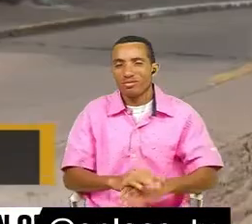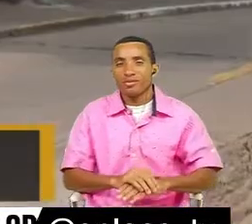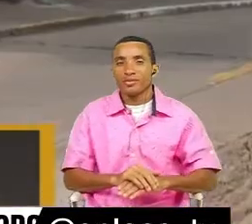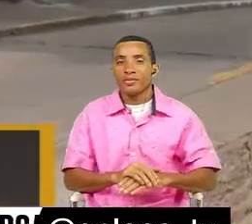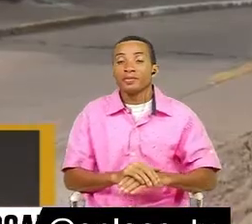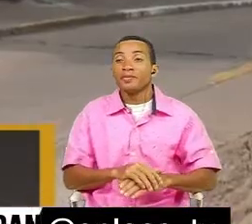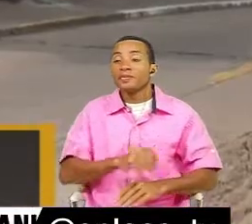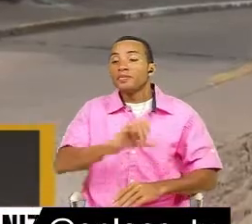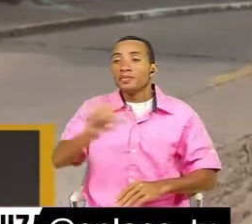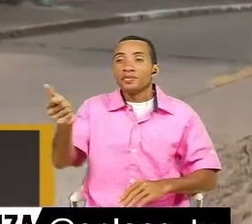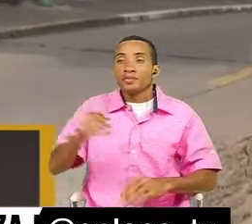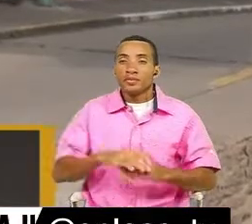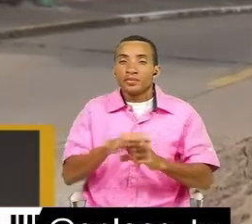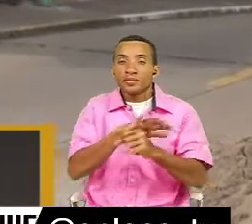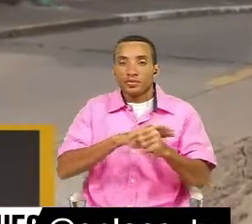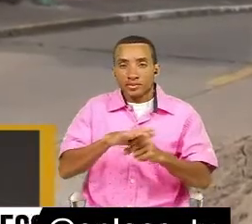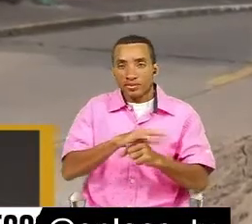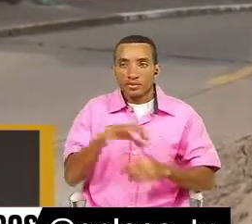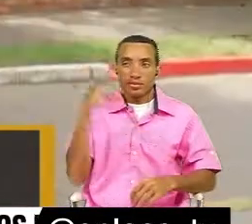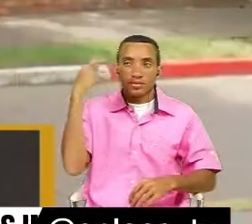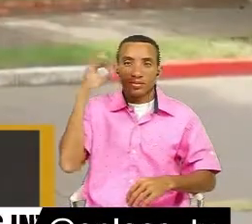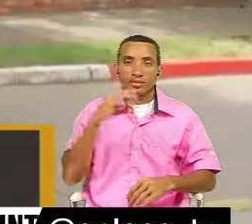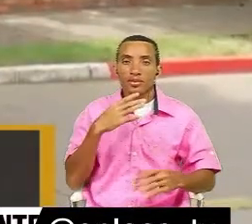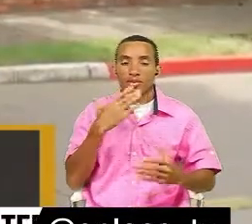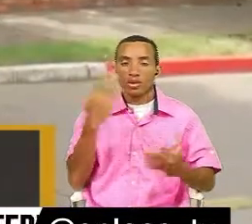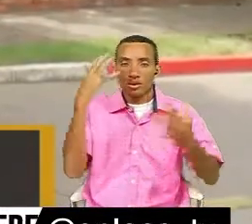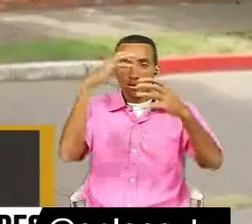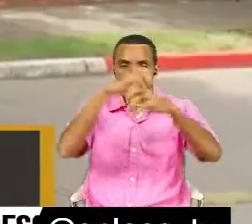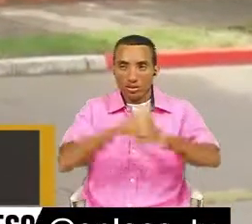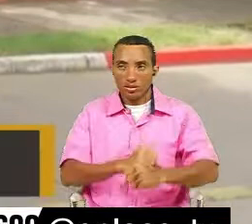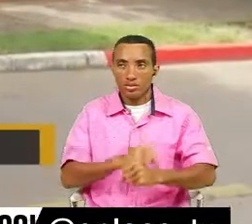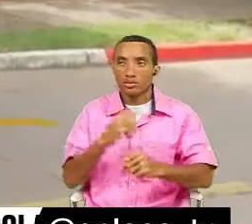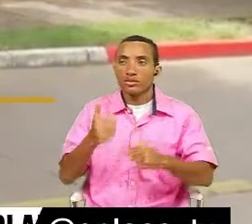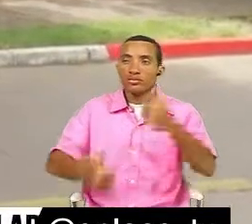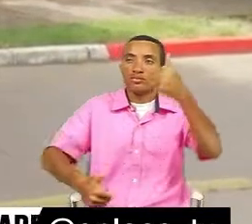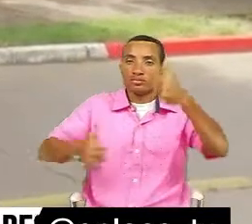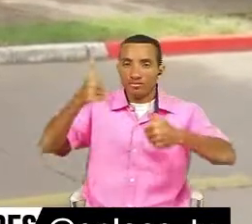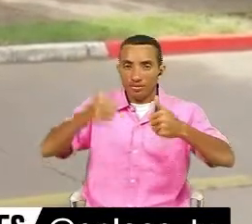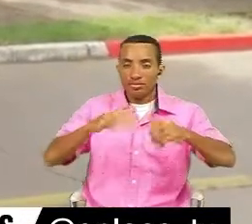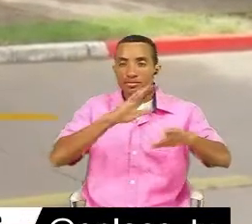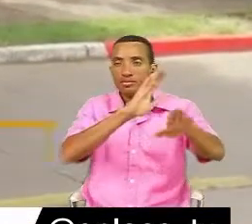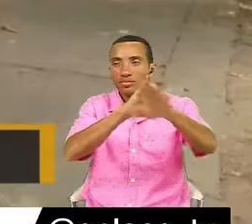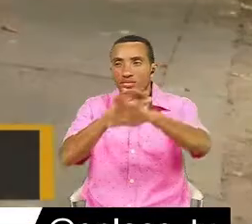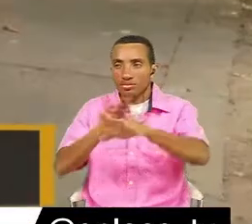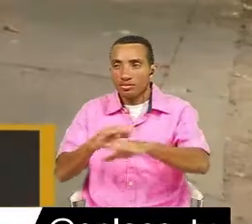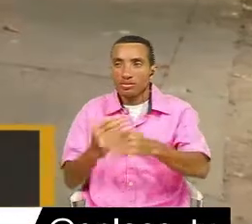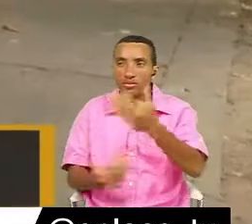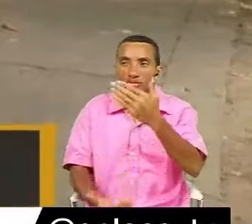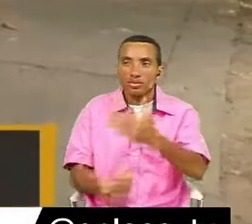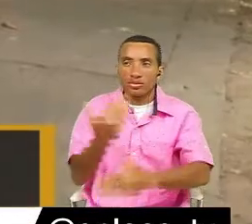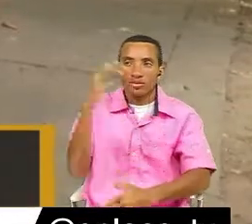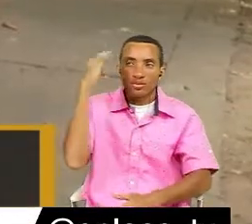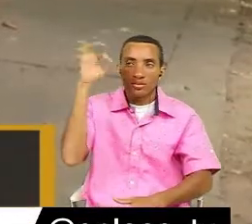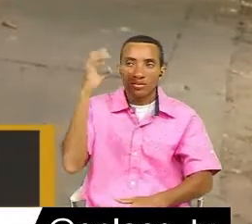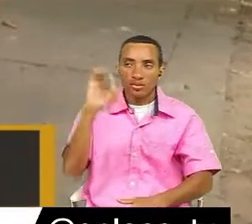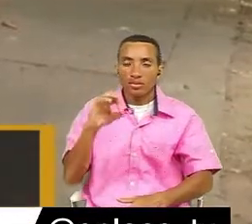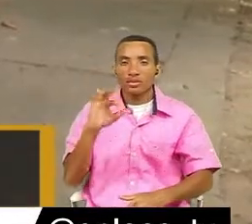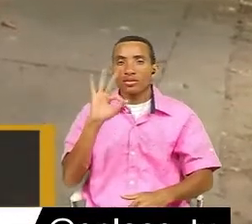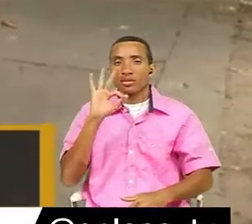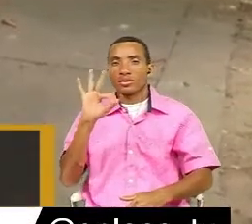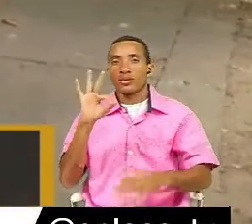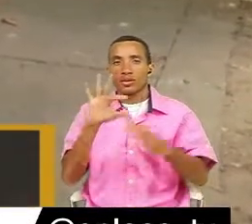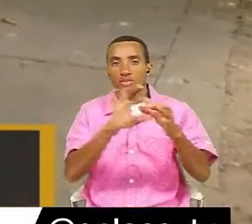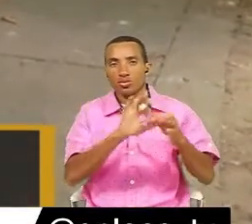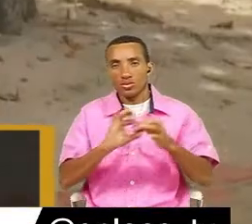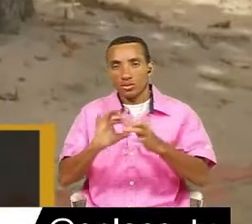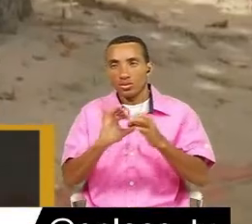Junta de Acción Comunal del barrio Palmira ha convocado para la noche de este jueves a las autoridades locales y habitantes de los barrios Nuevo Palmira, Palmira y Tres Unidos a partir de las 7 de la